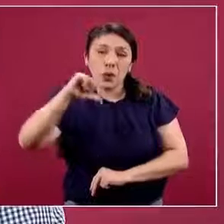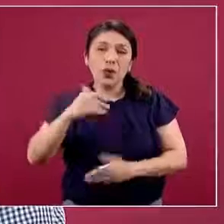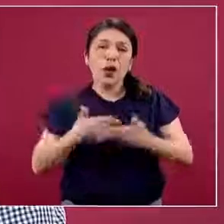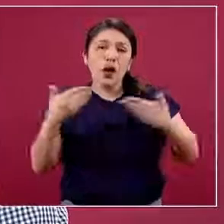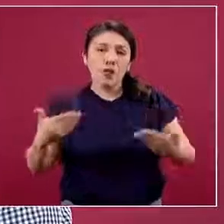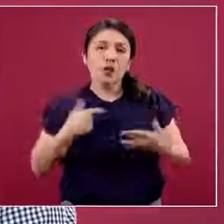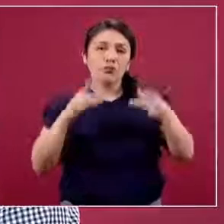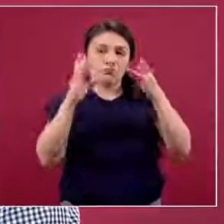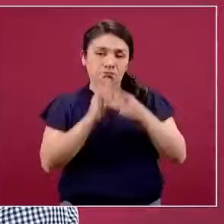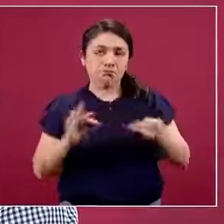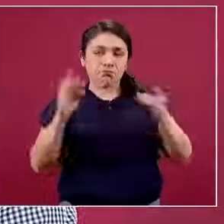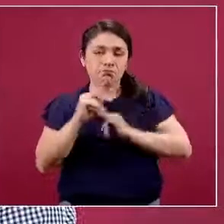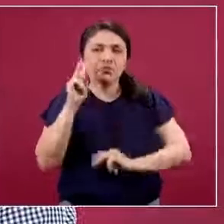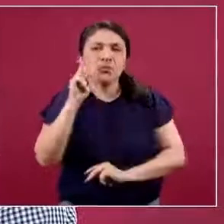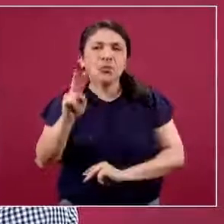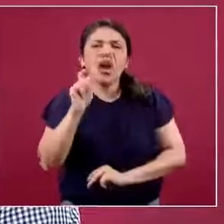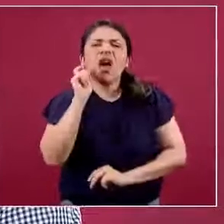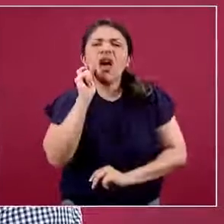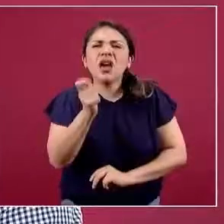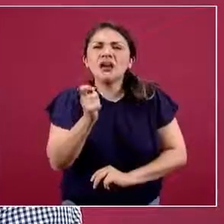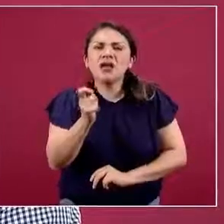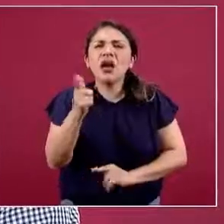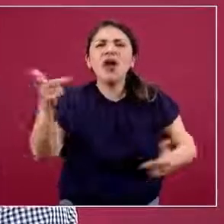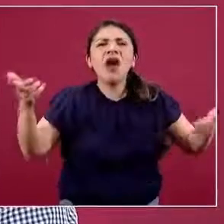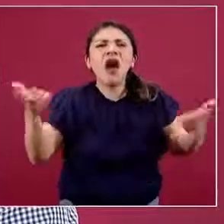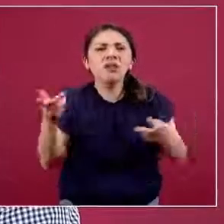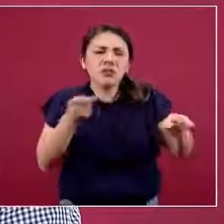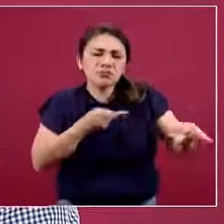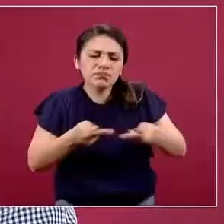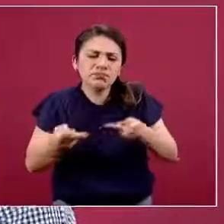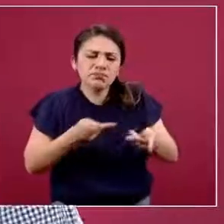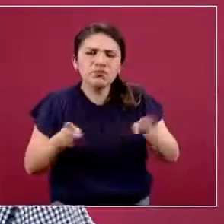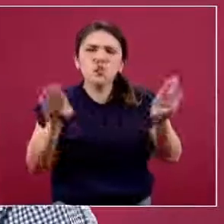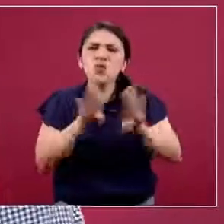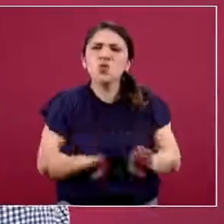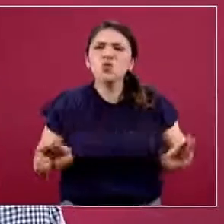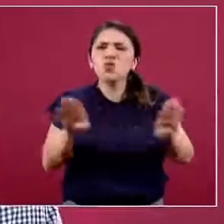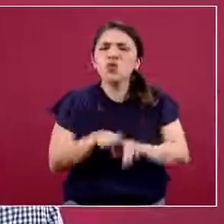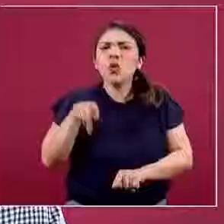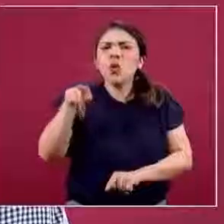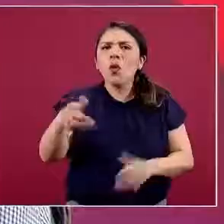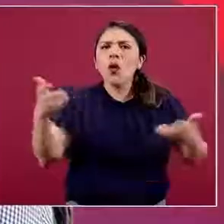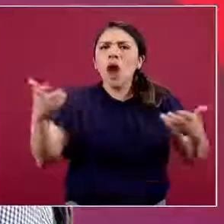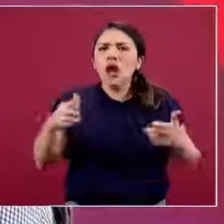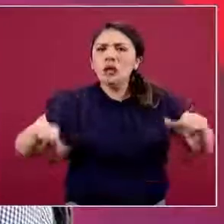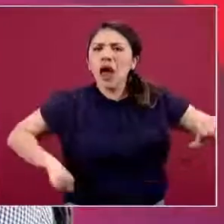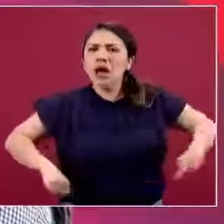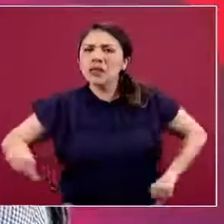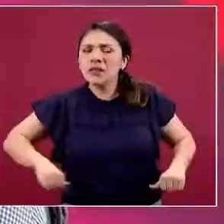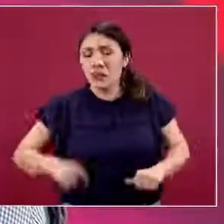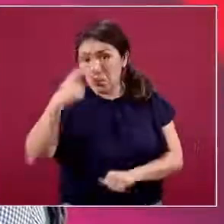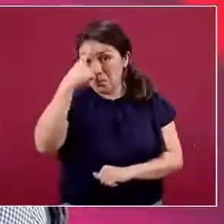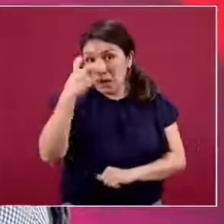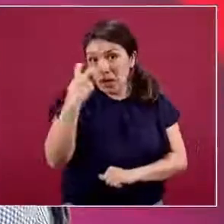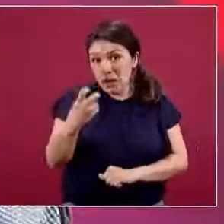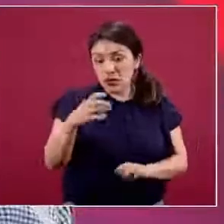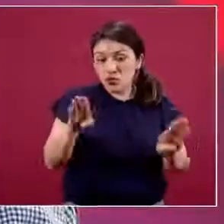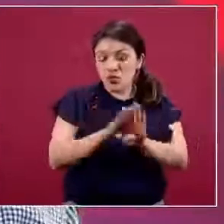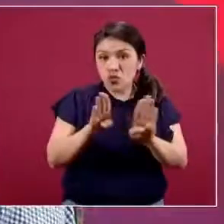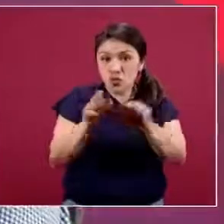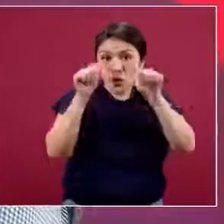poder ver cuáles fueron las diferentes actividades que se llevaron en relación a